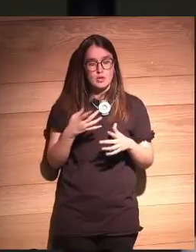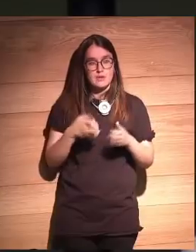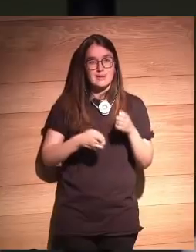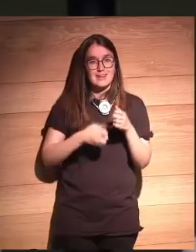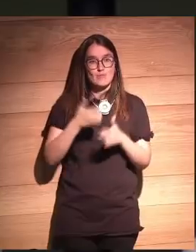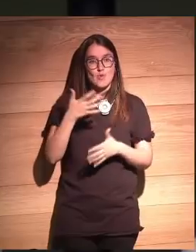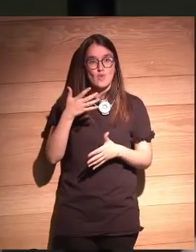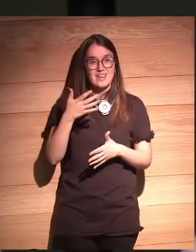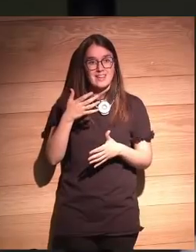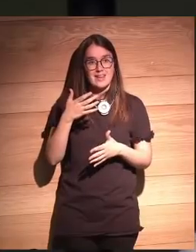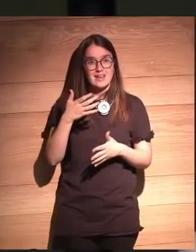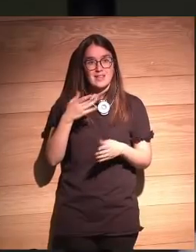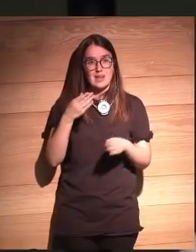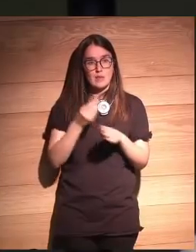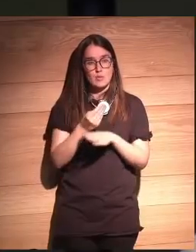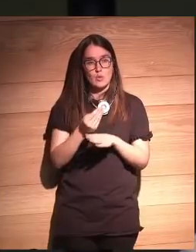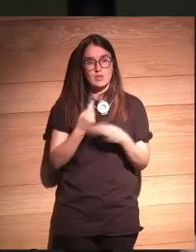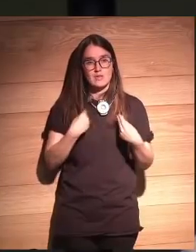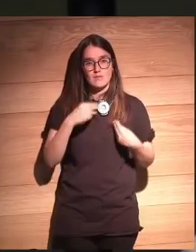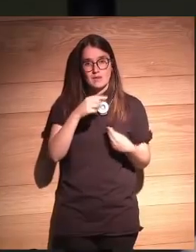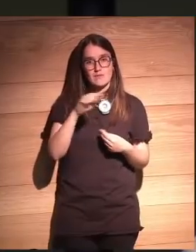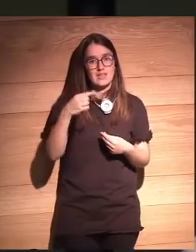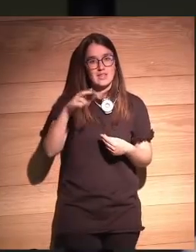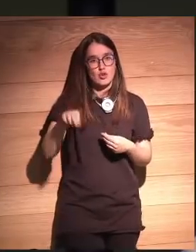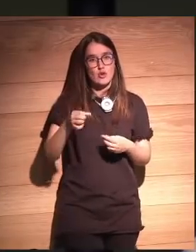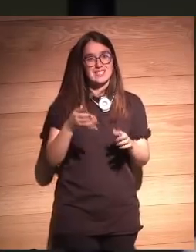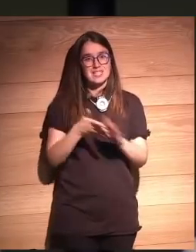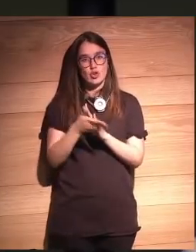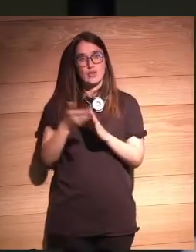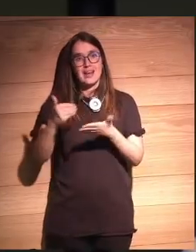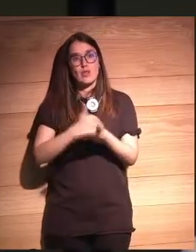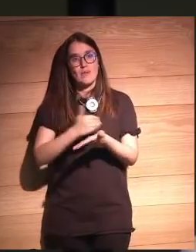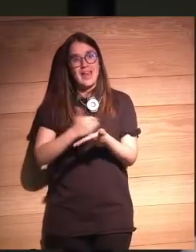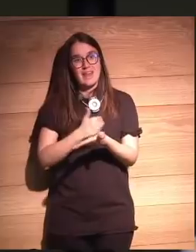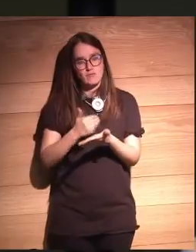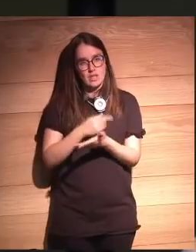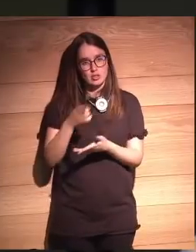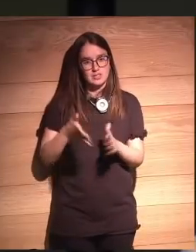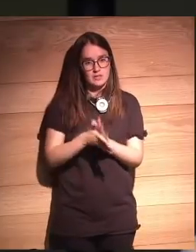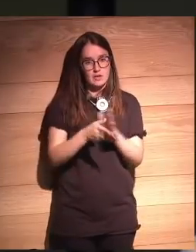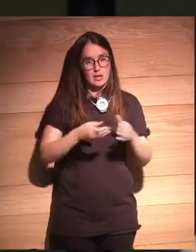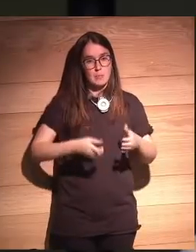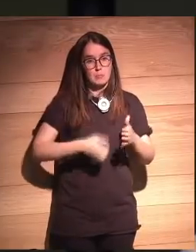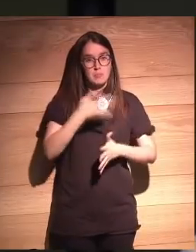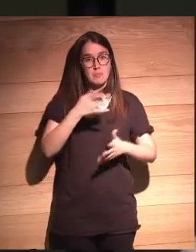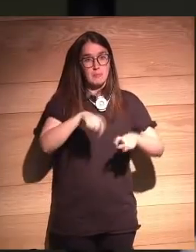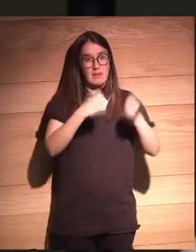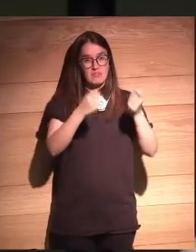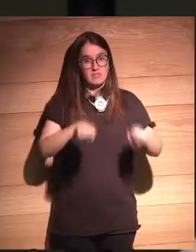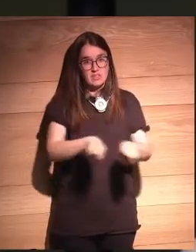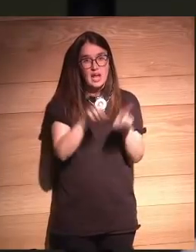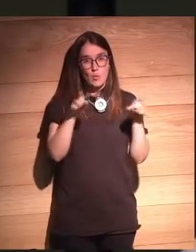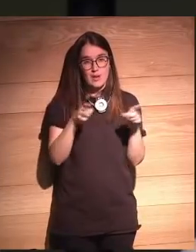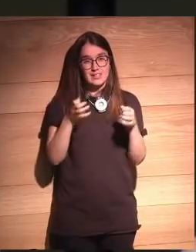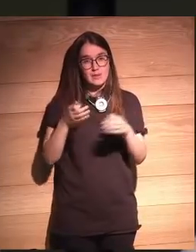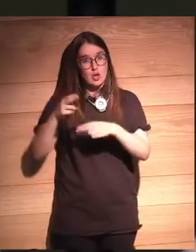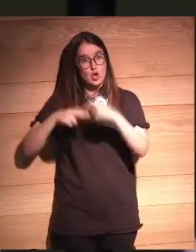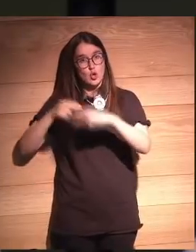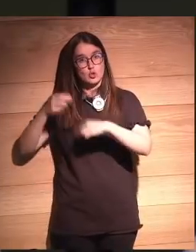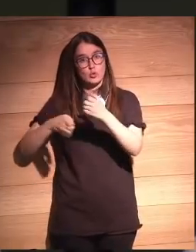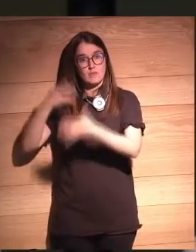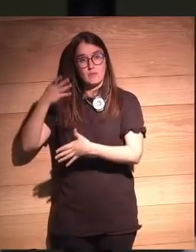inmobiliaria no es sobre la producción de vivienda, sino la producción de beneficios. Y eso significa que hay que destruir vivienda, van a destruir vivienda. Y si hay que construir viviendas